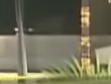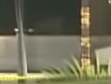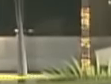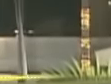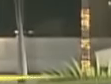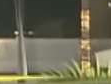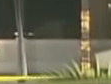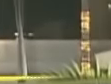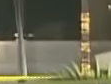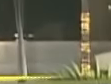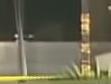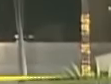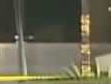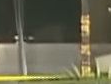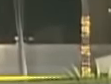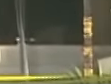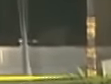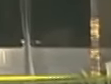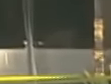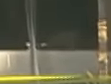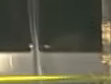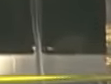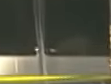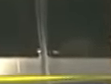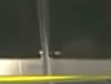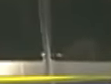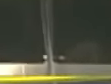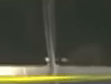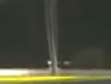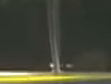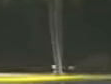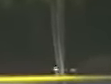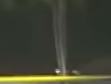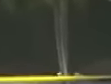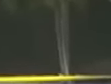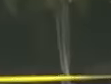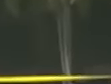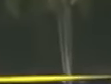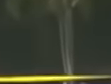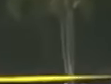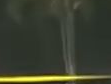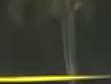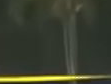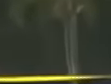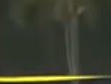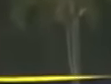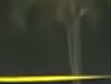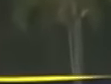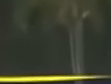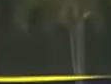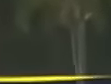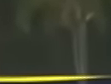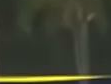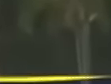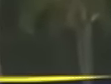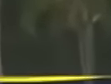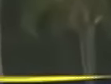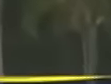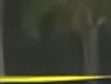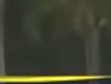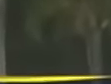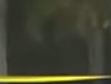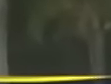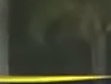un año exigente como lo fue el año 2023, así lo ha dicho el jefe de Estado venezolano. Las líneas de